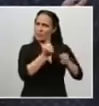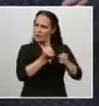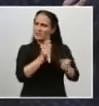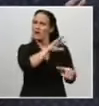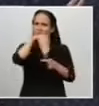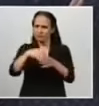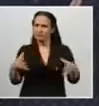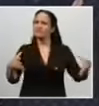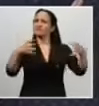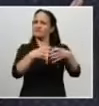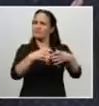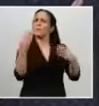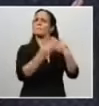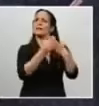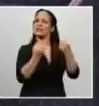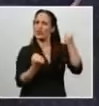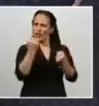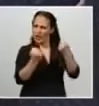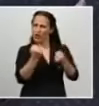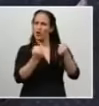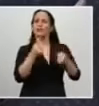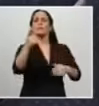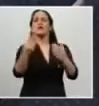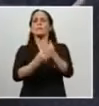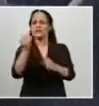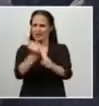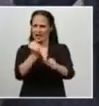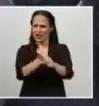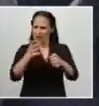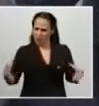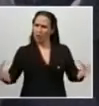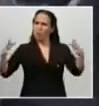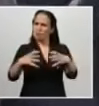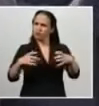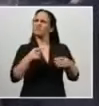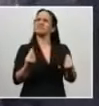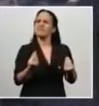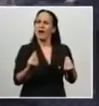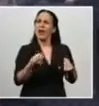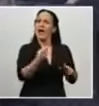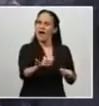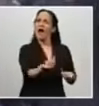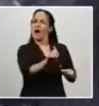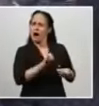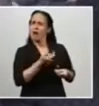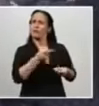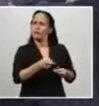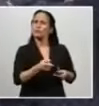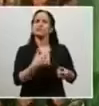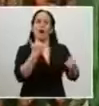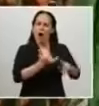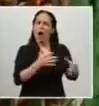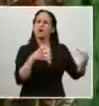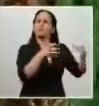vinieron acompañados por el Ministro de Economía y el Ministerio de Trabajo para anunciarnos que numerosos e importantes